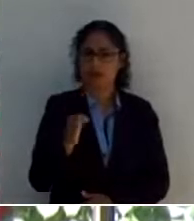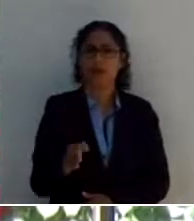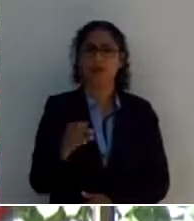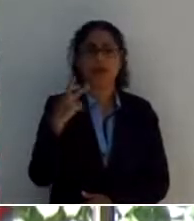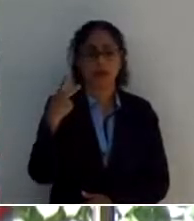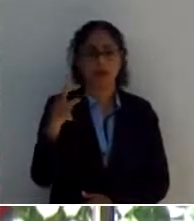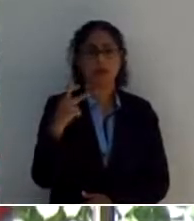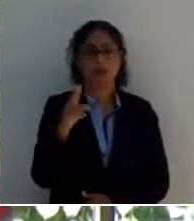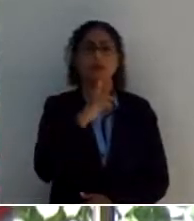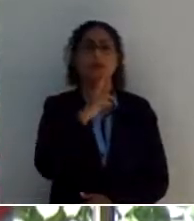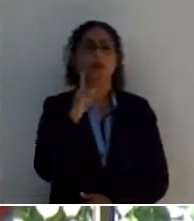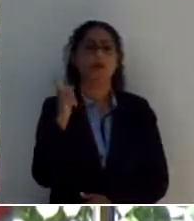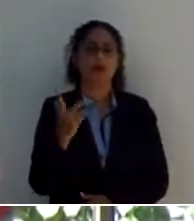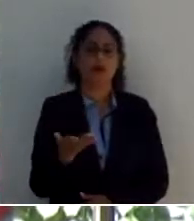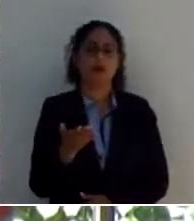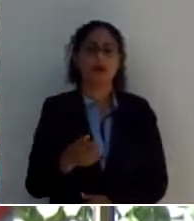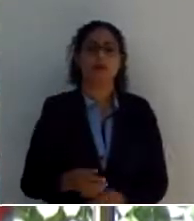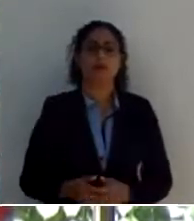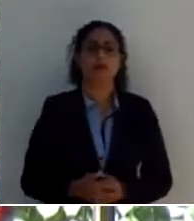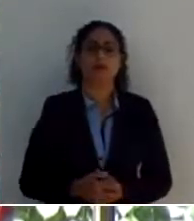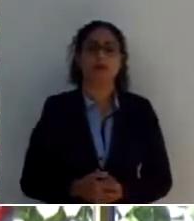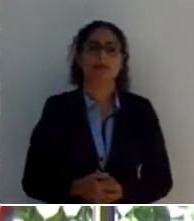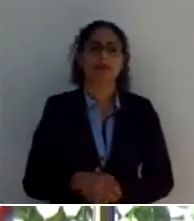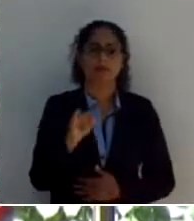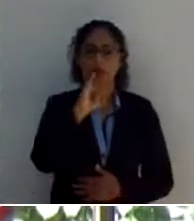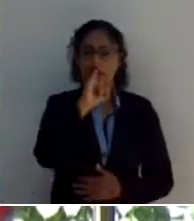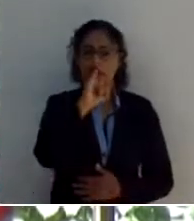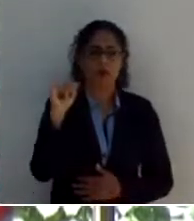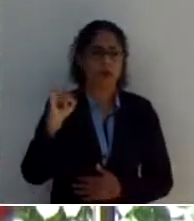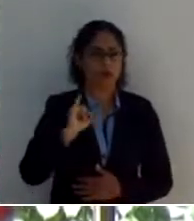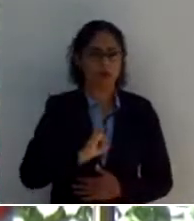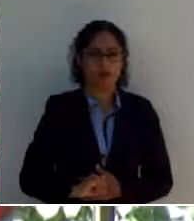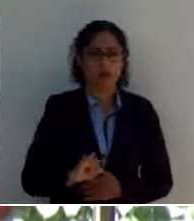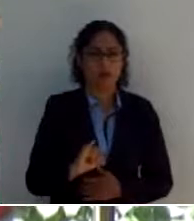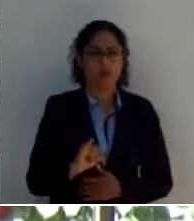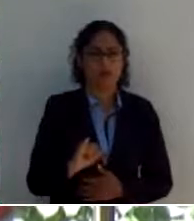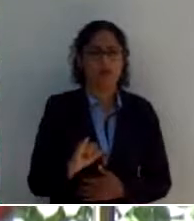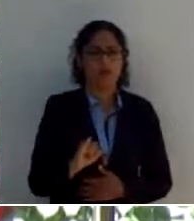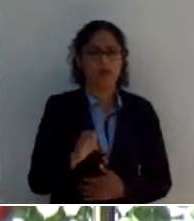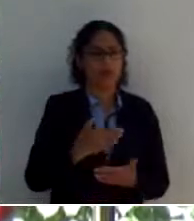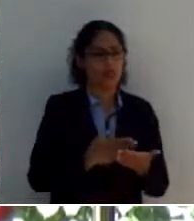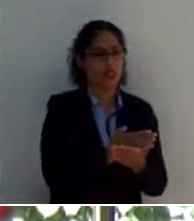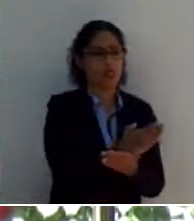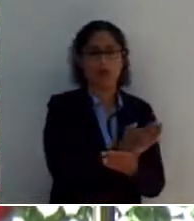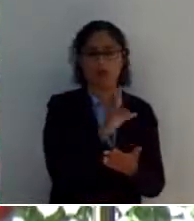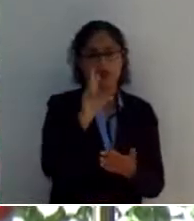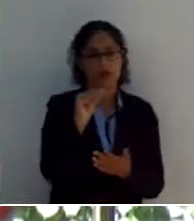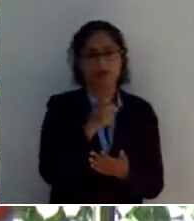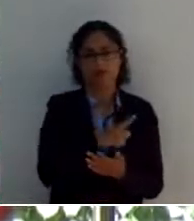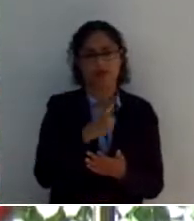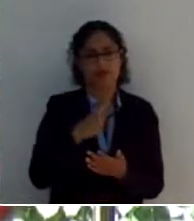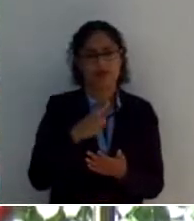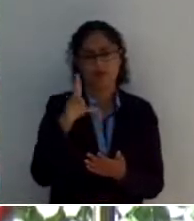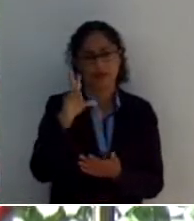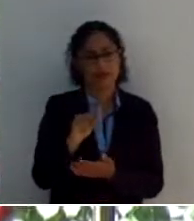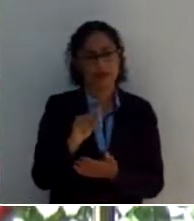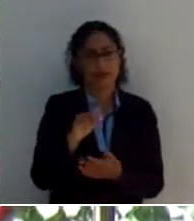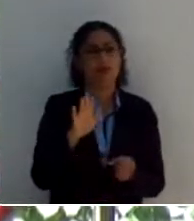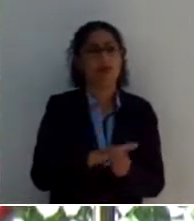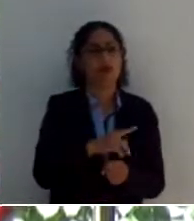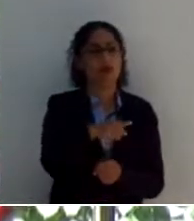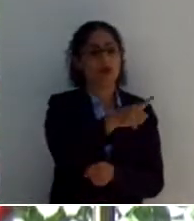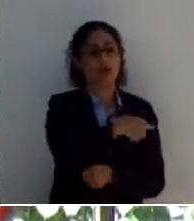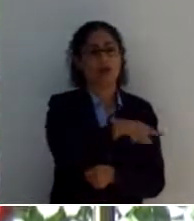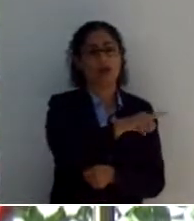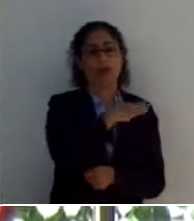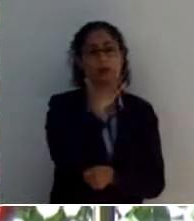mejor arma, compañeras y compañeros. Nunca será el otro camino, porque los delincuentes, en